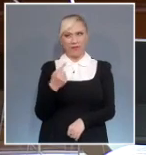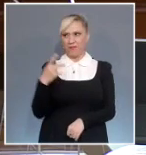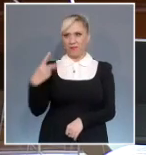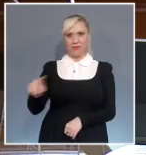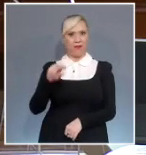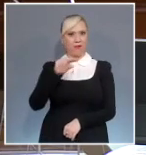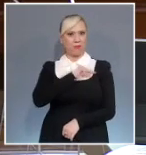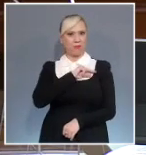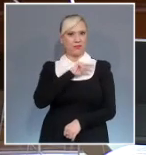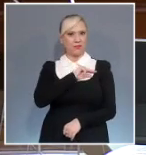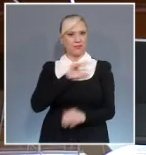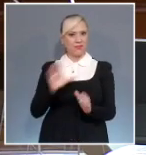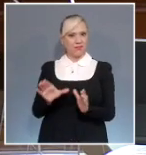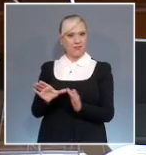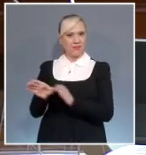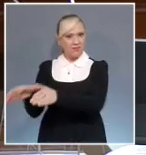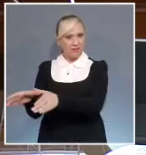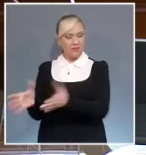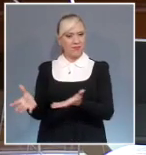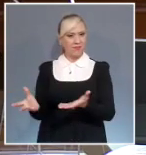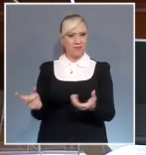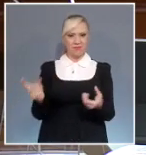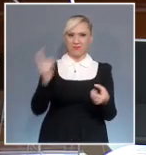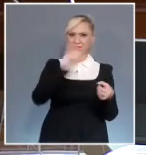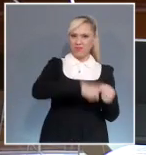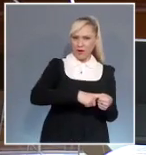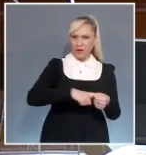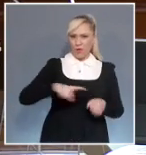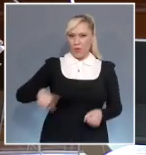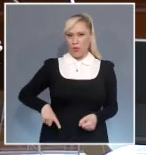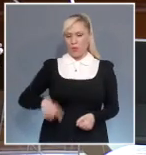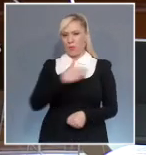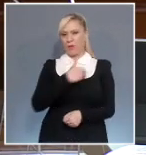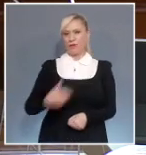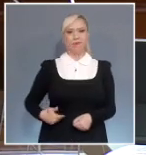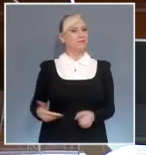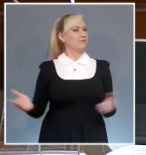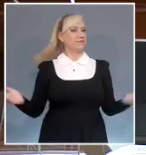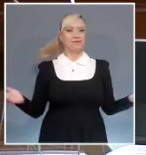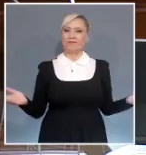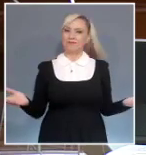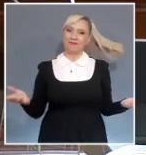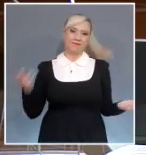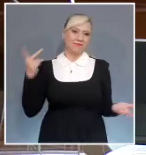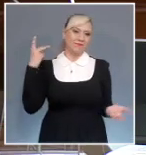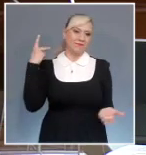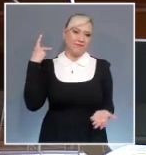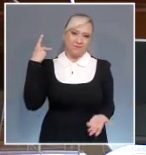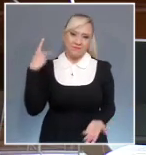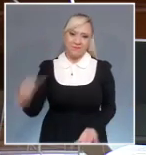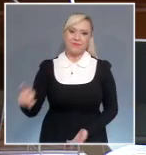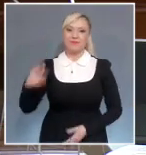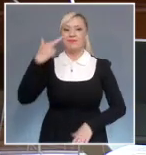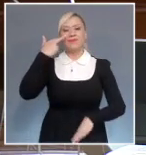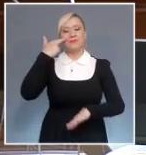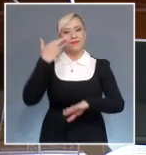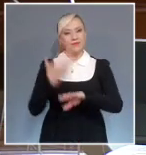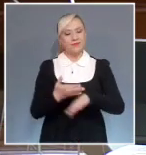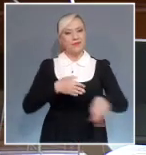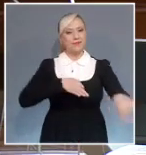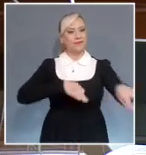la Secretaría General de Gobierno le resta los atributos necesarios para el ejercicio efectivo de